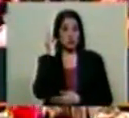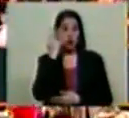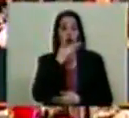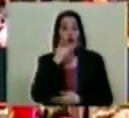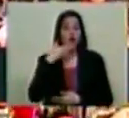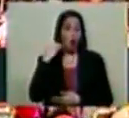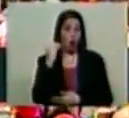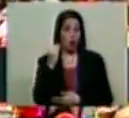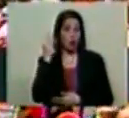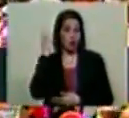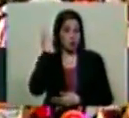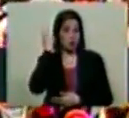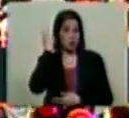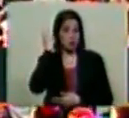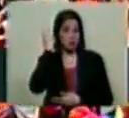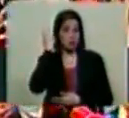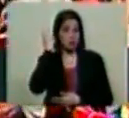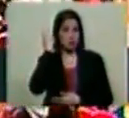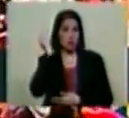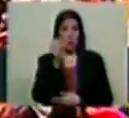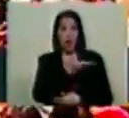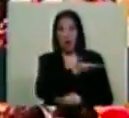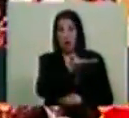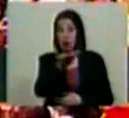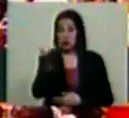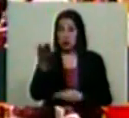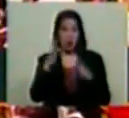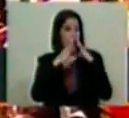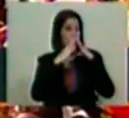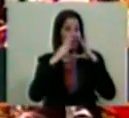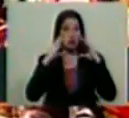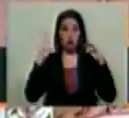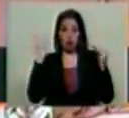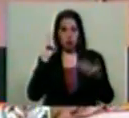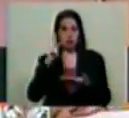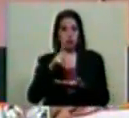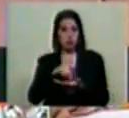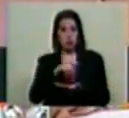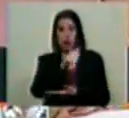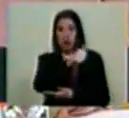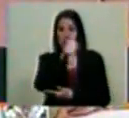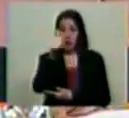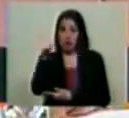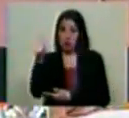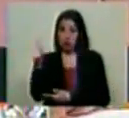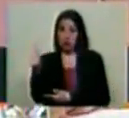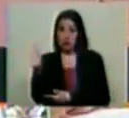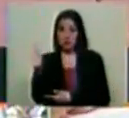muchachas, a ustedes, mujeres, a cada una de ustedes se los digo,